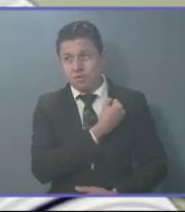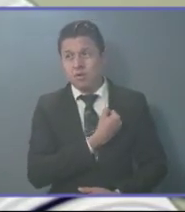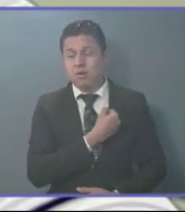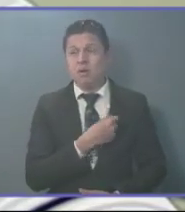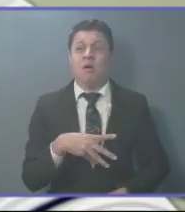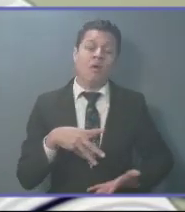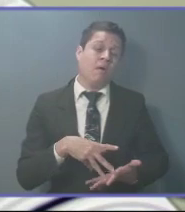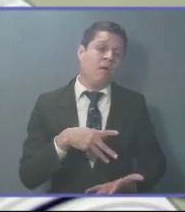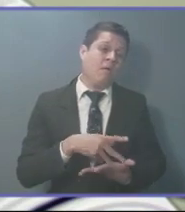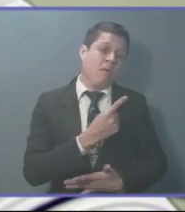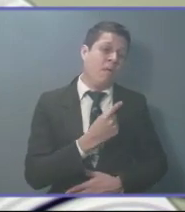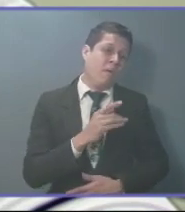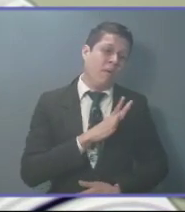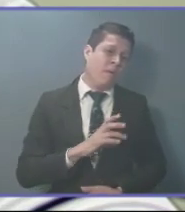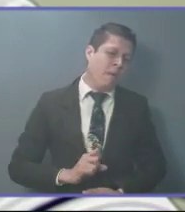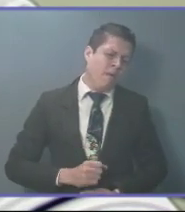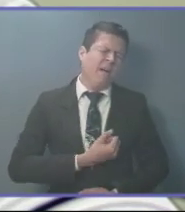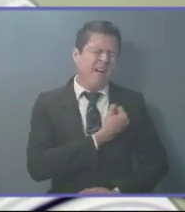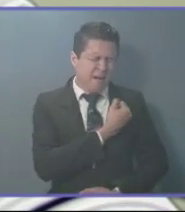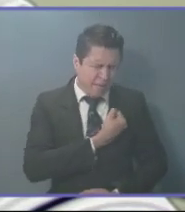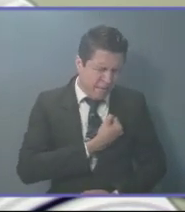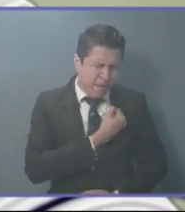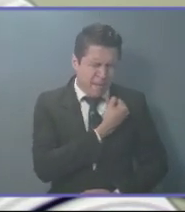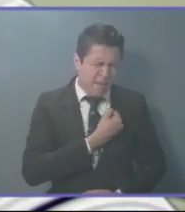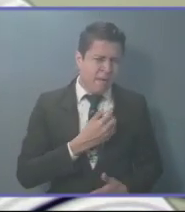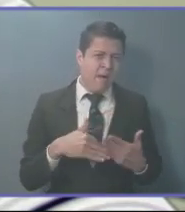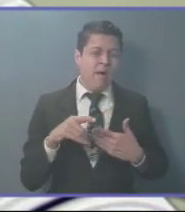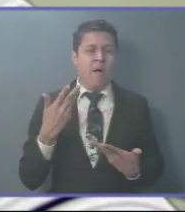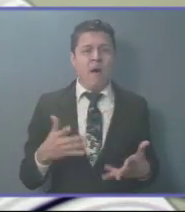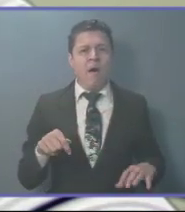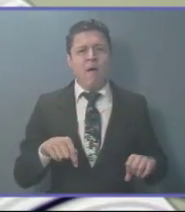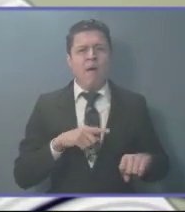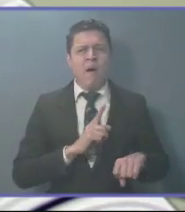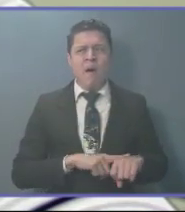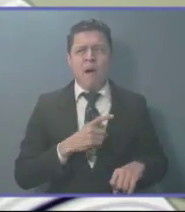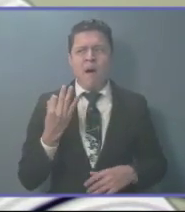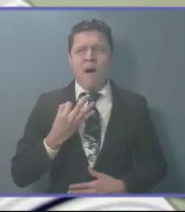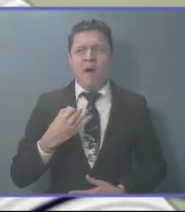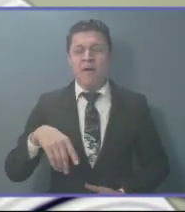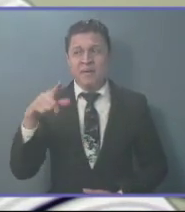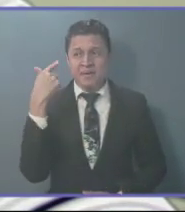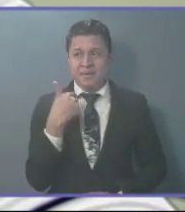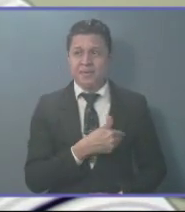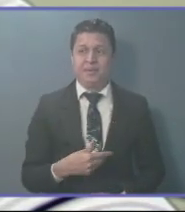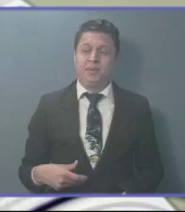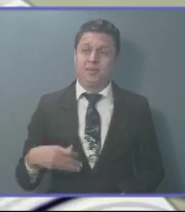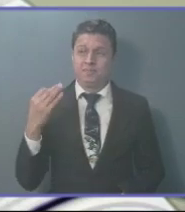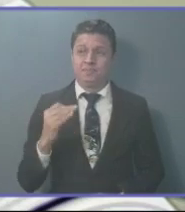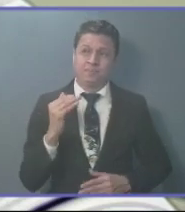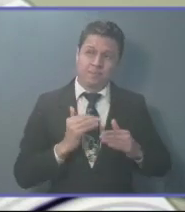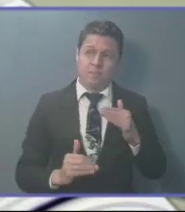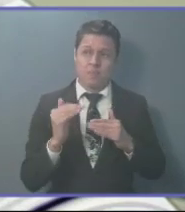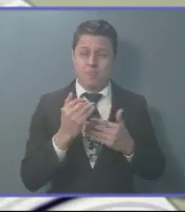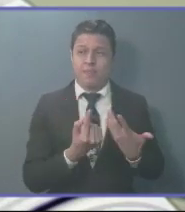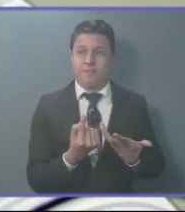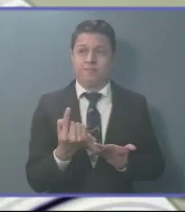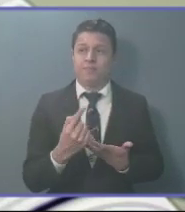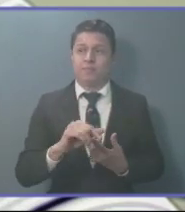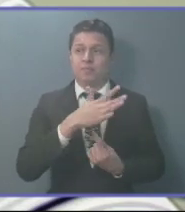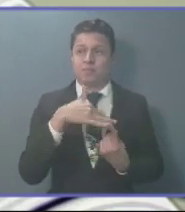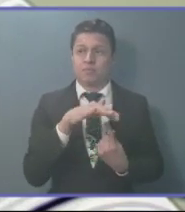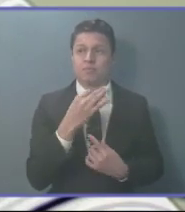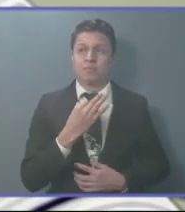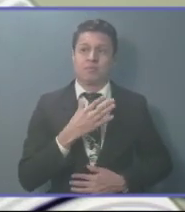pueblo salvadoreño. Ya fuera momento de tener un presidente que se ponga a la altura de la situación tan crítica que está viviendo el